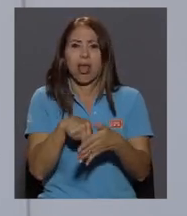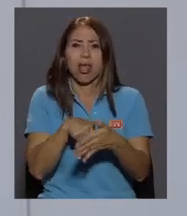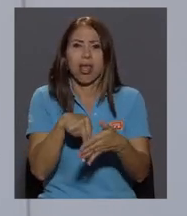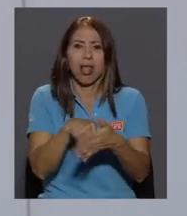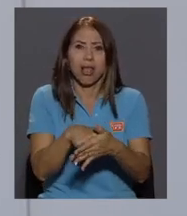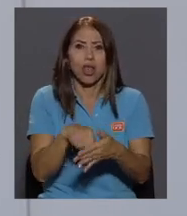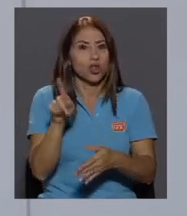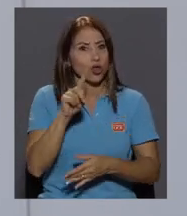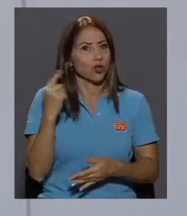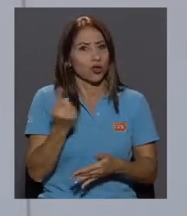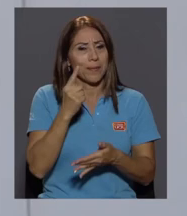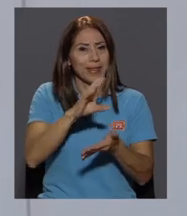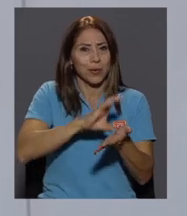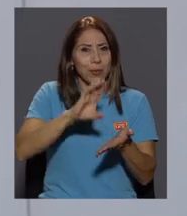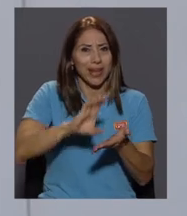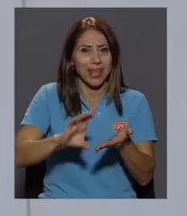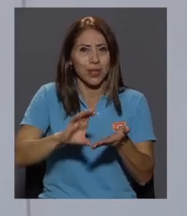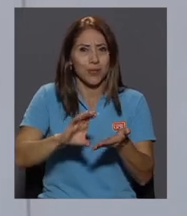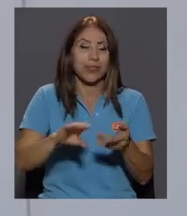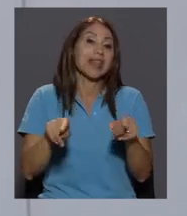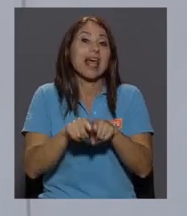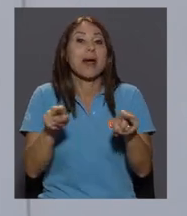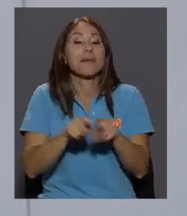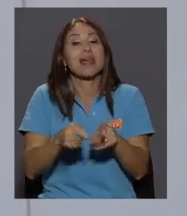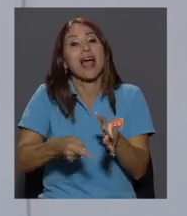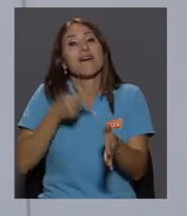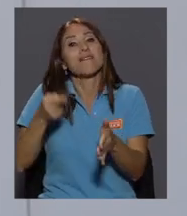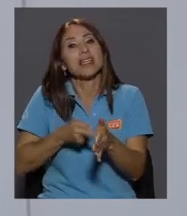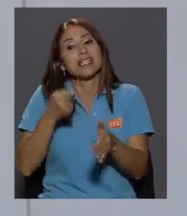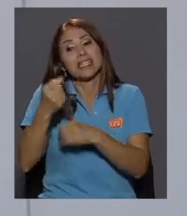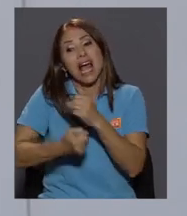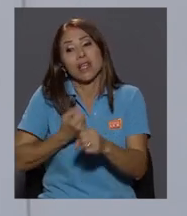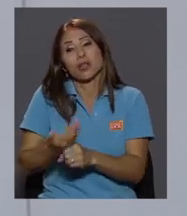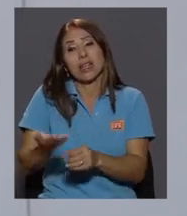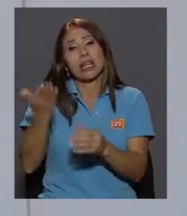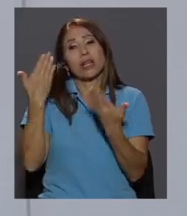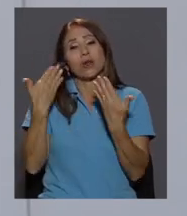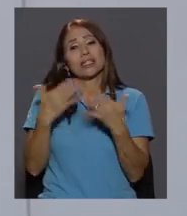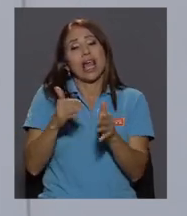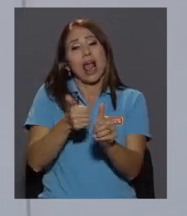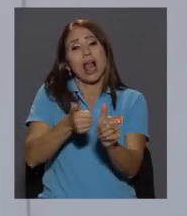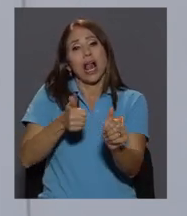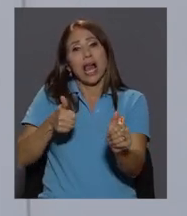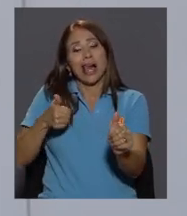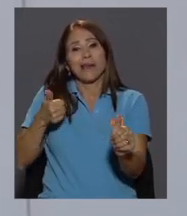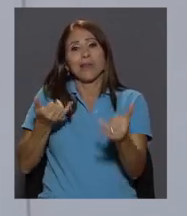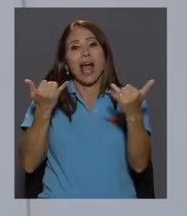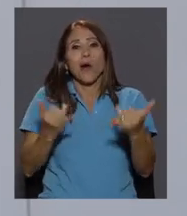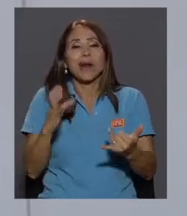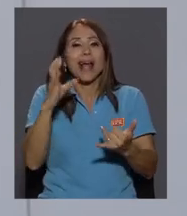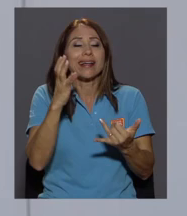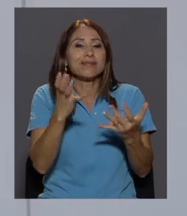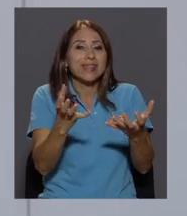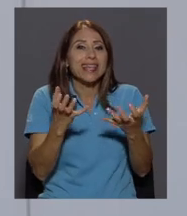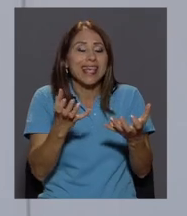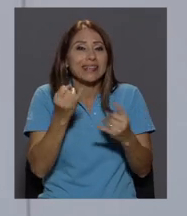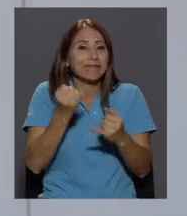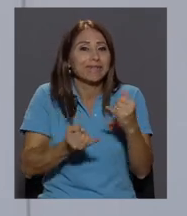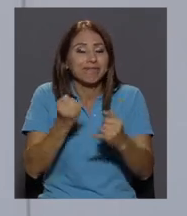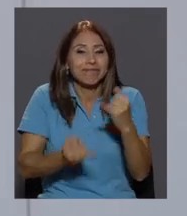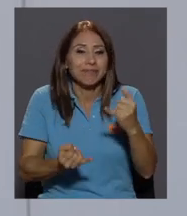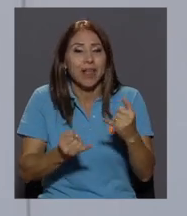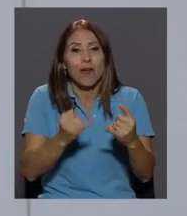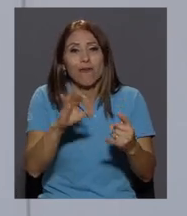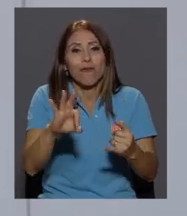que no sólo que estén en el colegio sino que ya tal vez que quedaron rezagados años anteriores entonces están buscando por otras